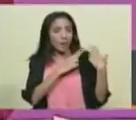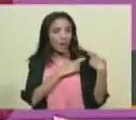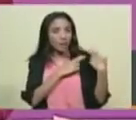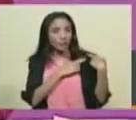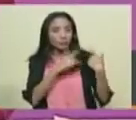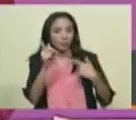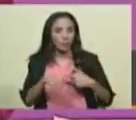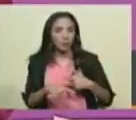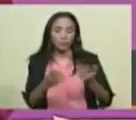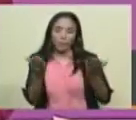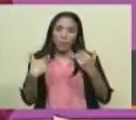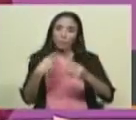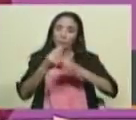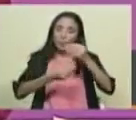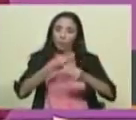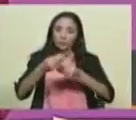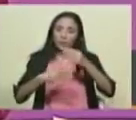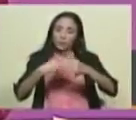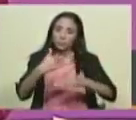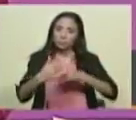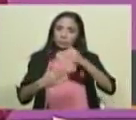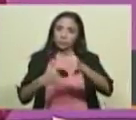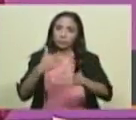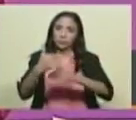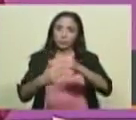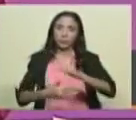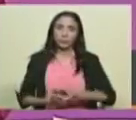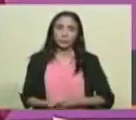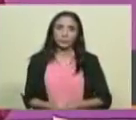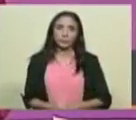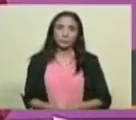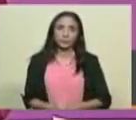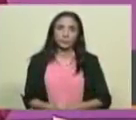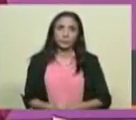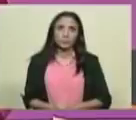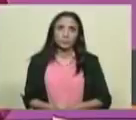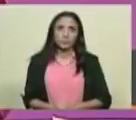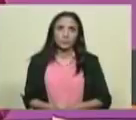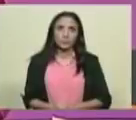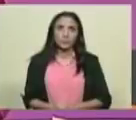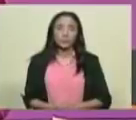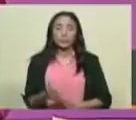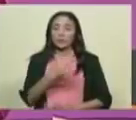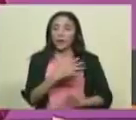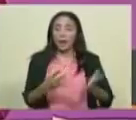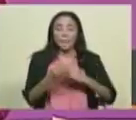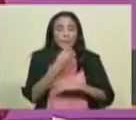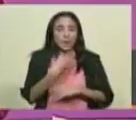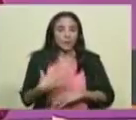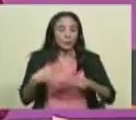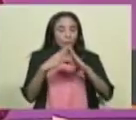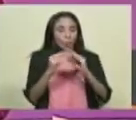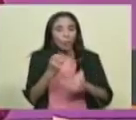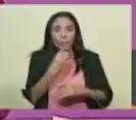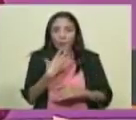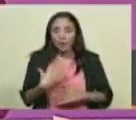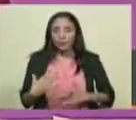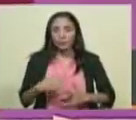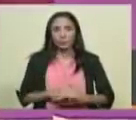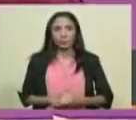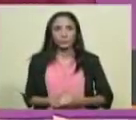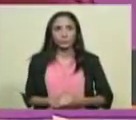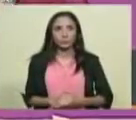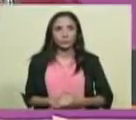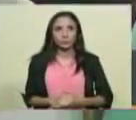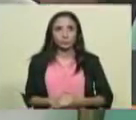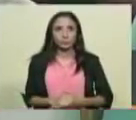Lo que está por hacer es más grande y más hermoso que lo que hemos hecho hasta el día de hoy. Lo que